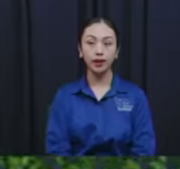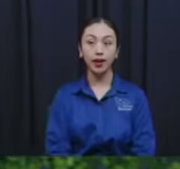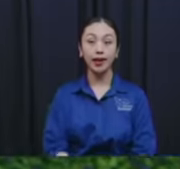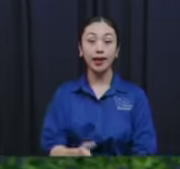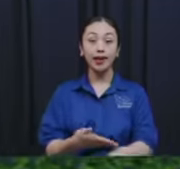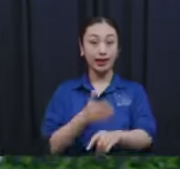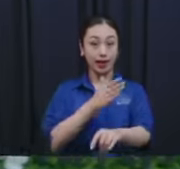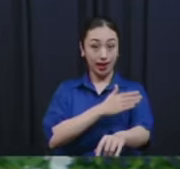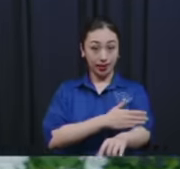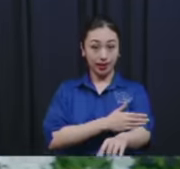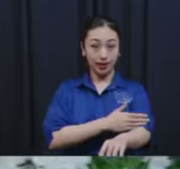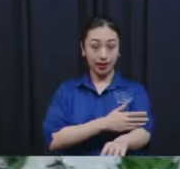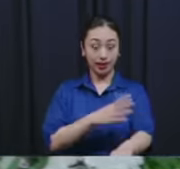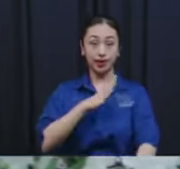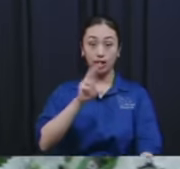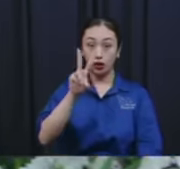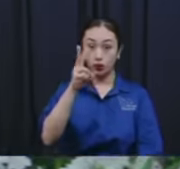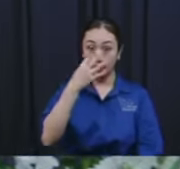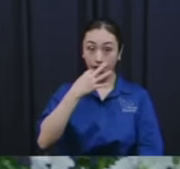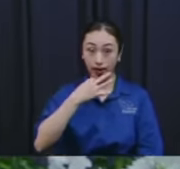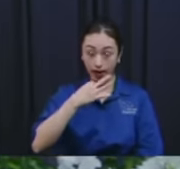me doy a entender